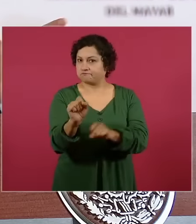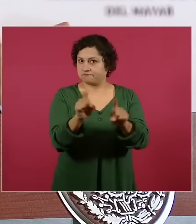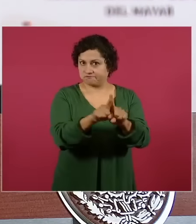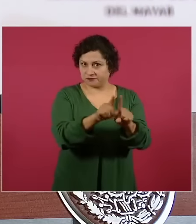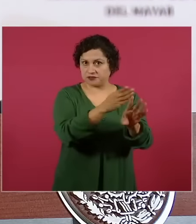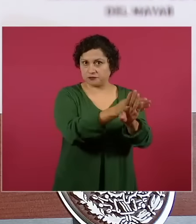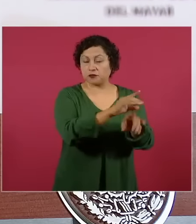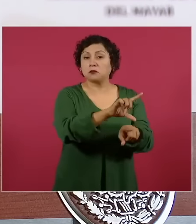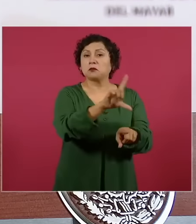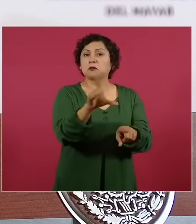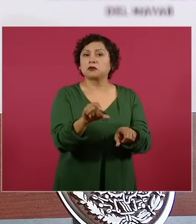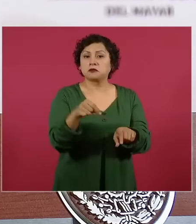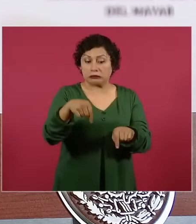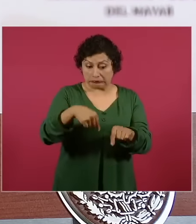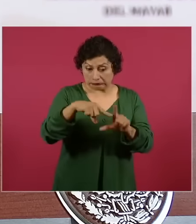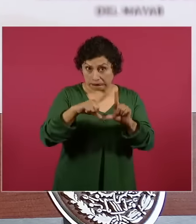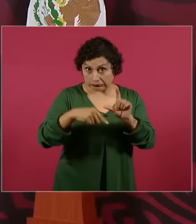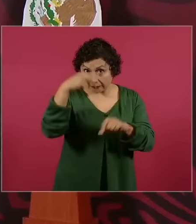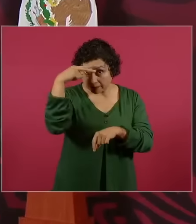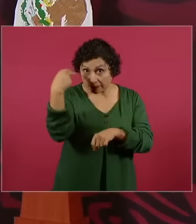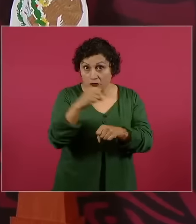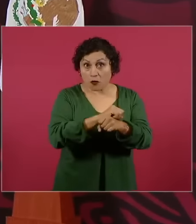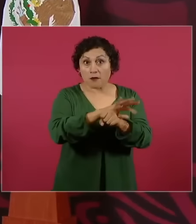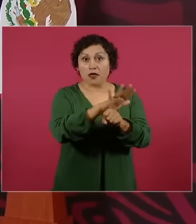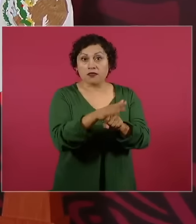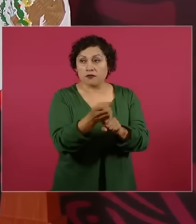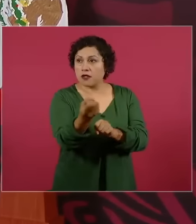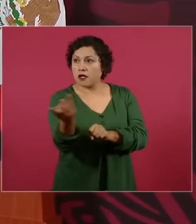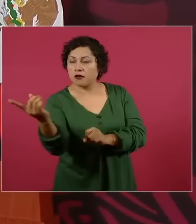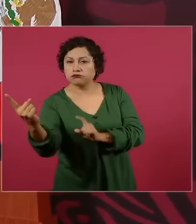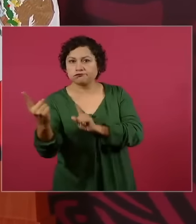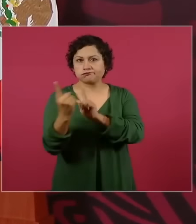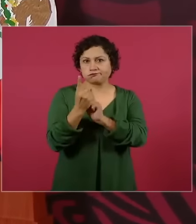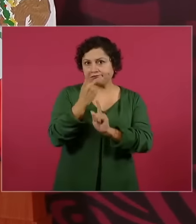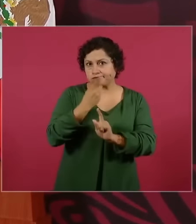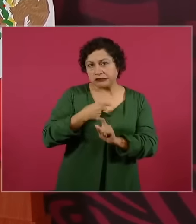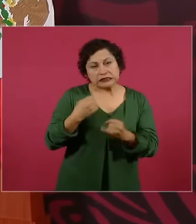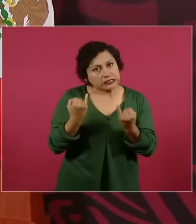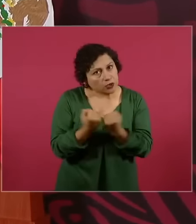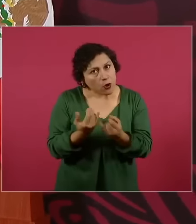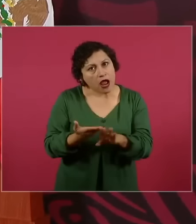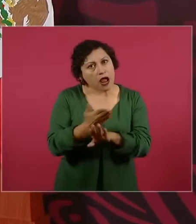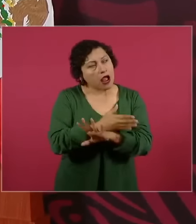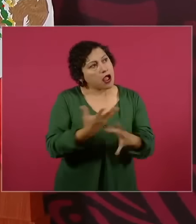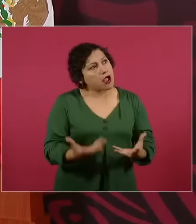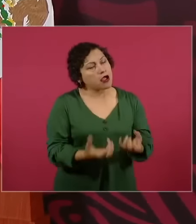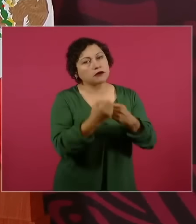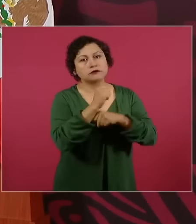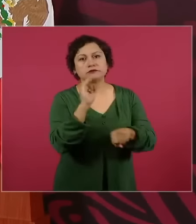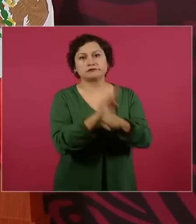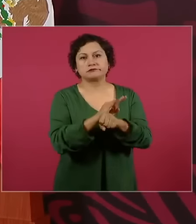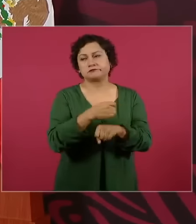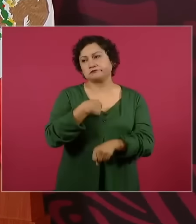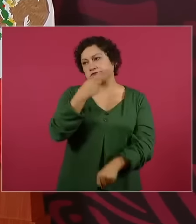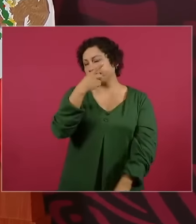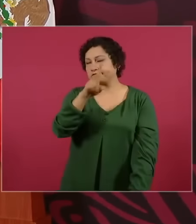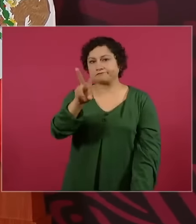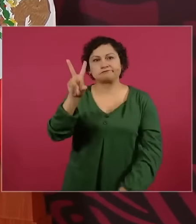y dije no, porque nos hubiese causado mucho